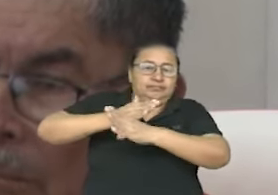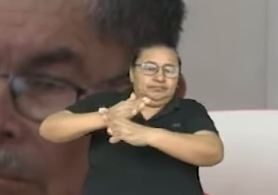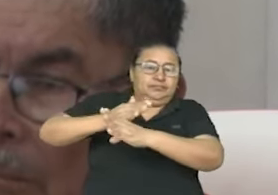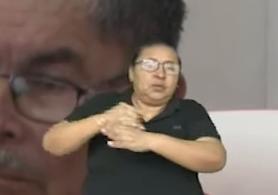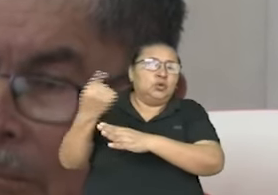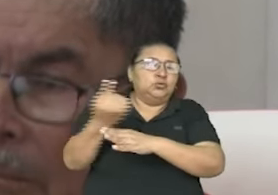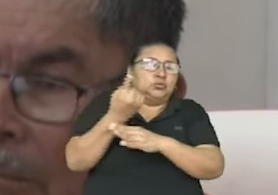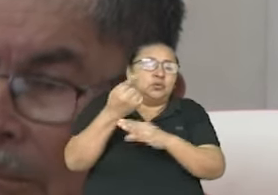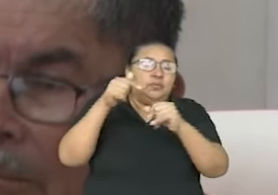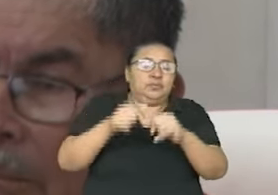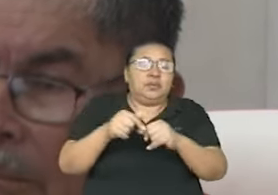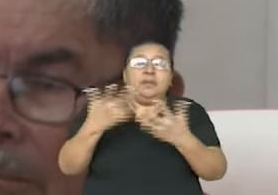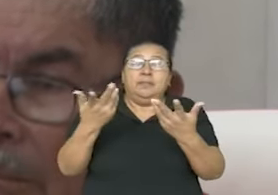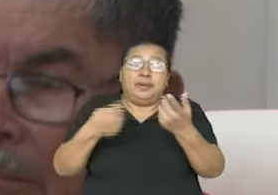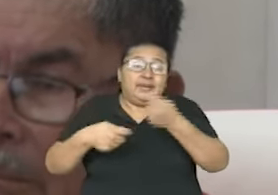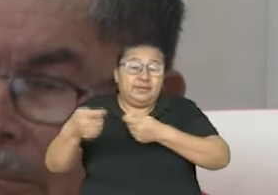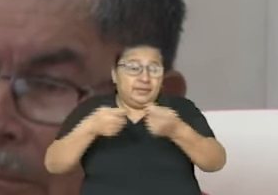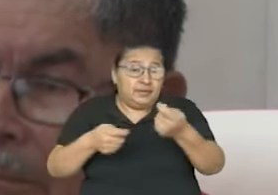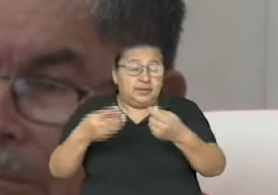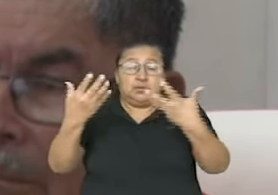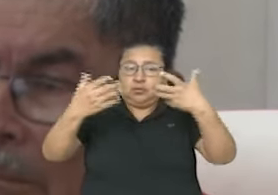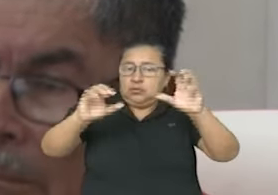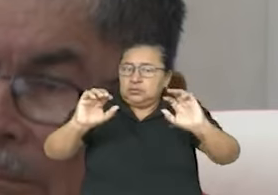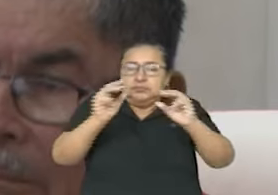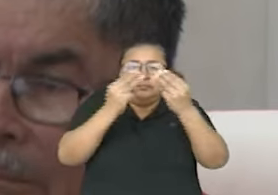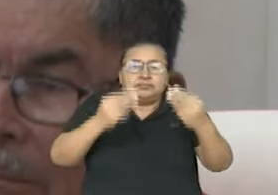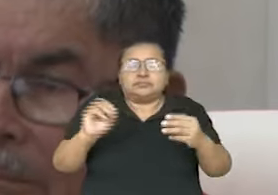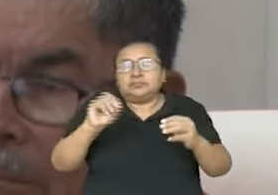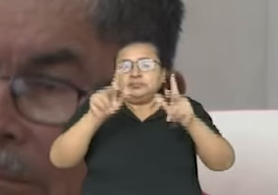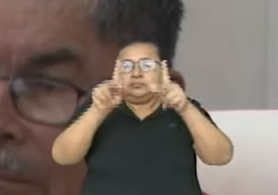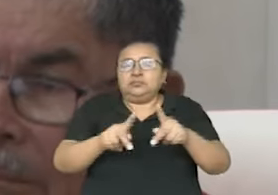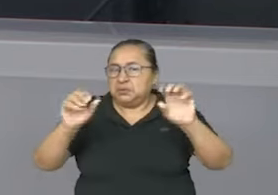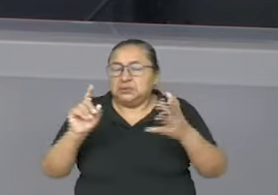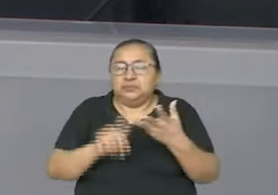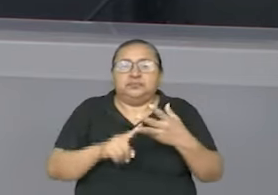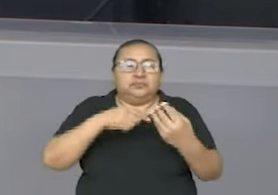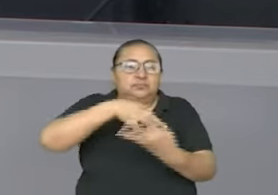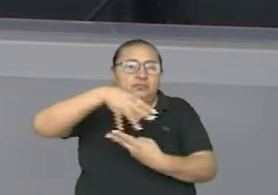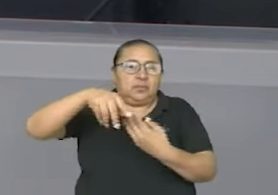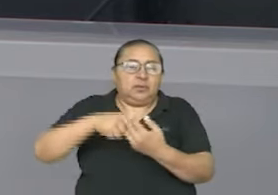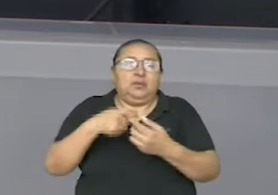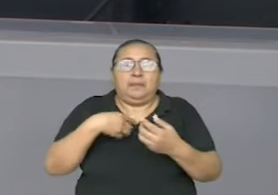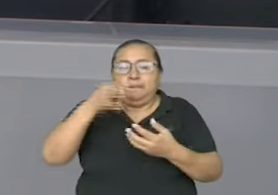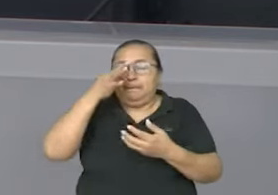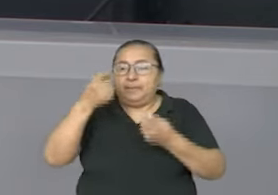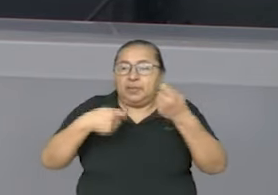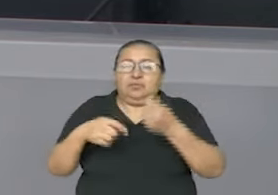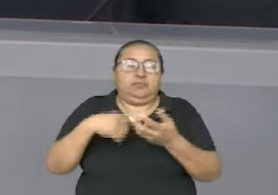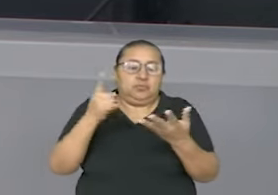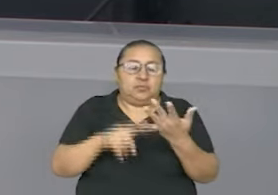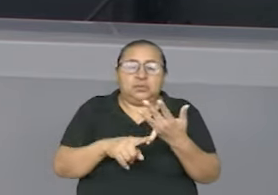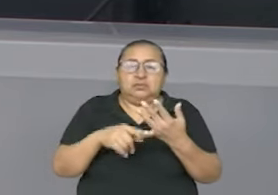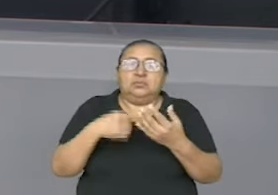y cualquier delito contra la administración pública, delitos que la dictadura ha fabricado en otros momentos contra opositores y